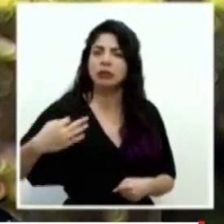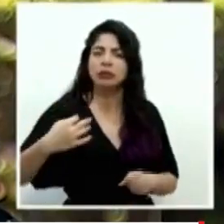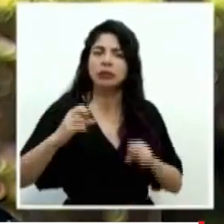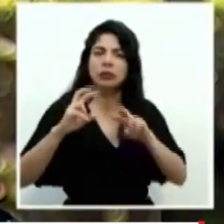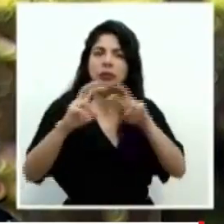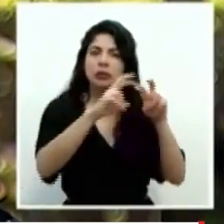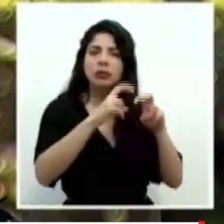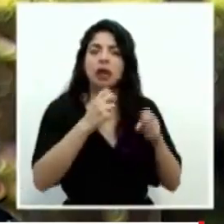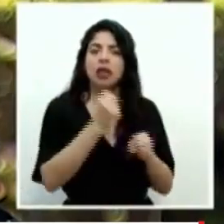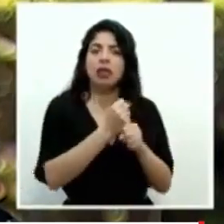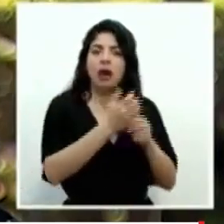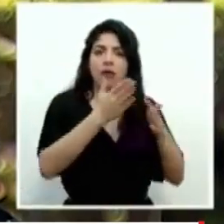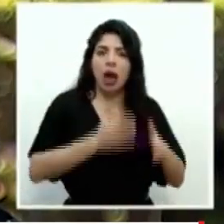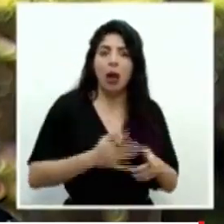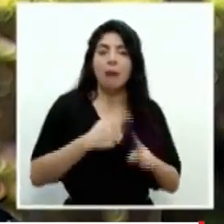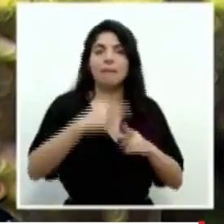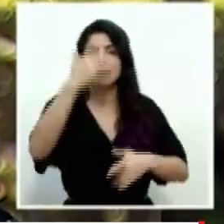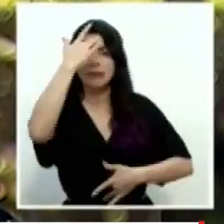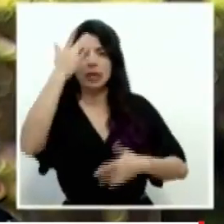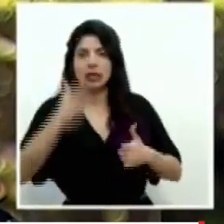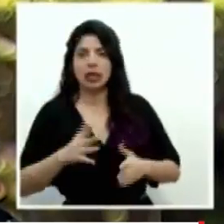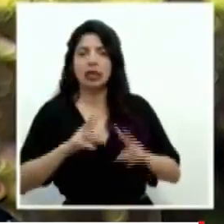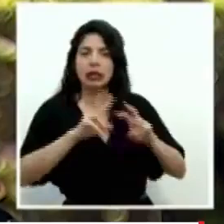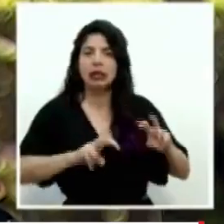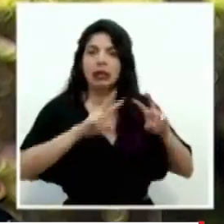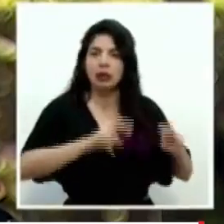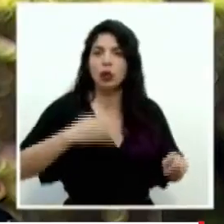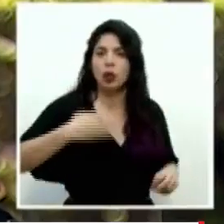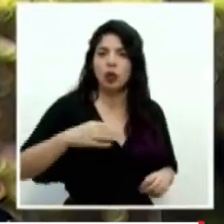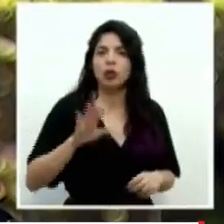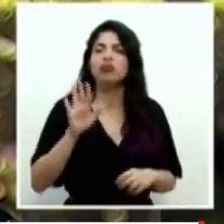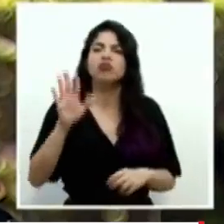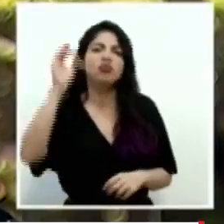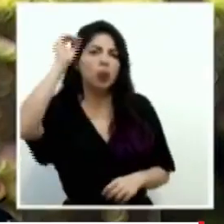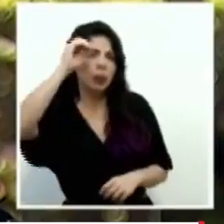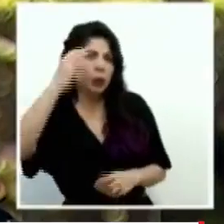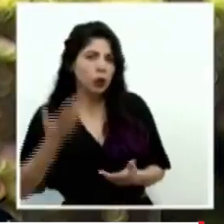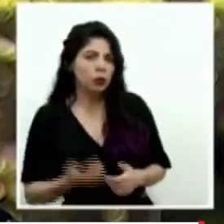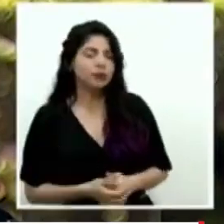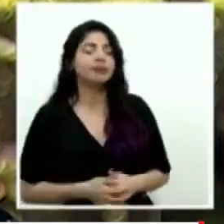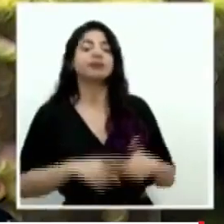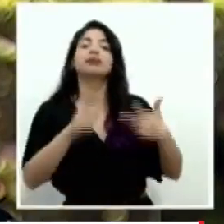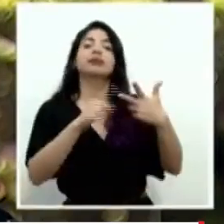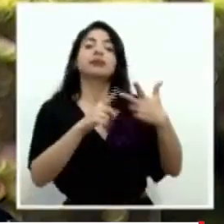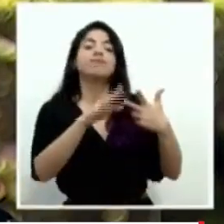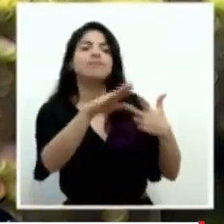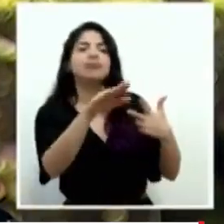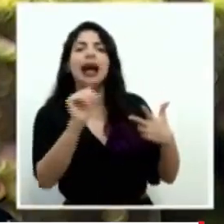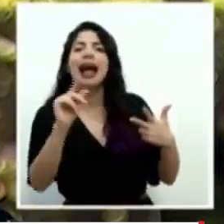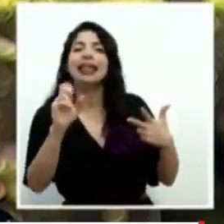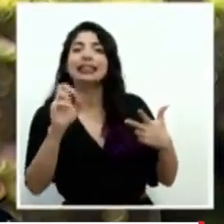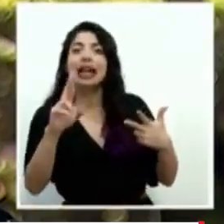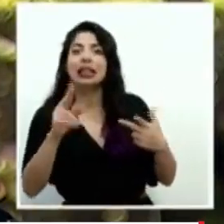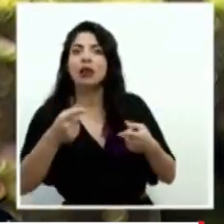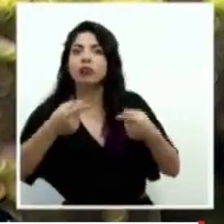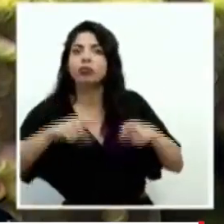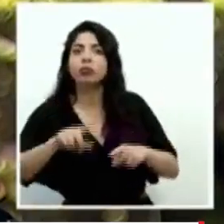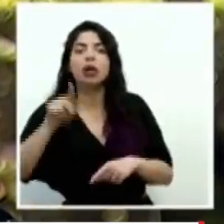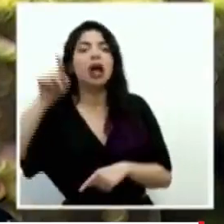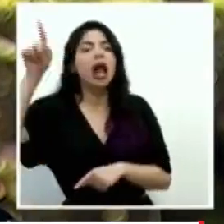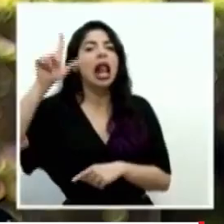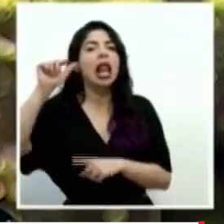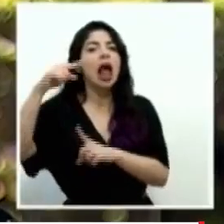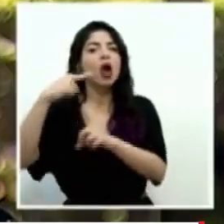a personal y paciente. ¿Cuál es su posición al respecto? Don Alexander, esta mañana hubo incidentes en La